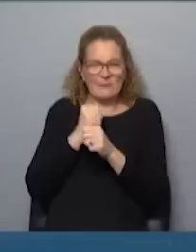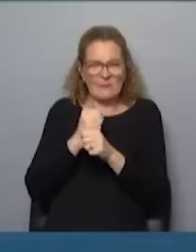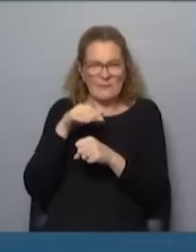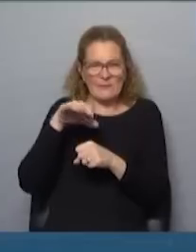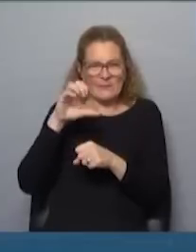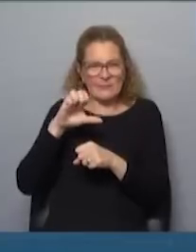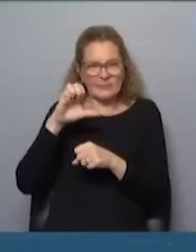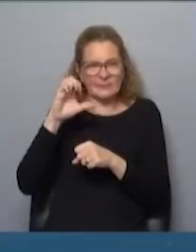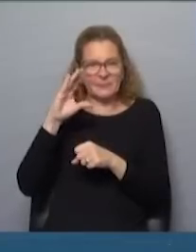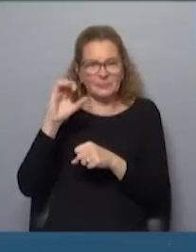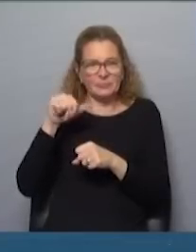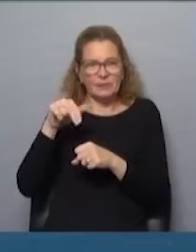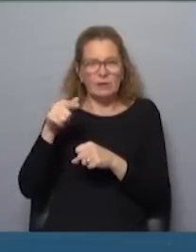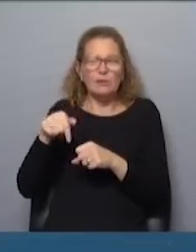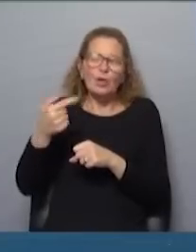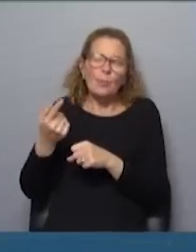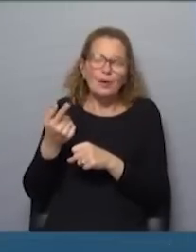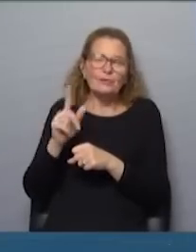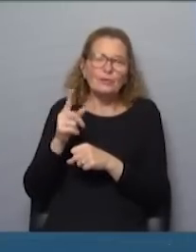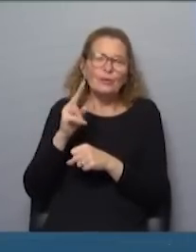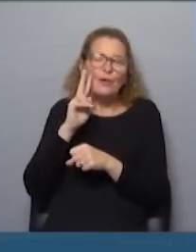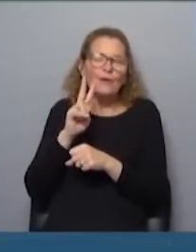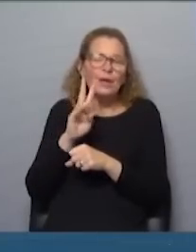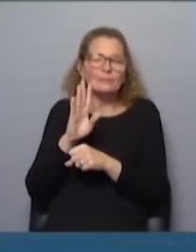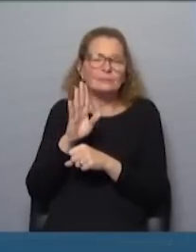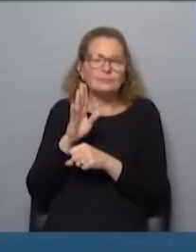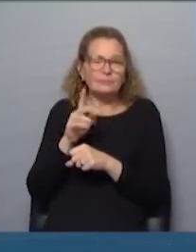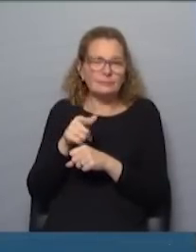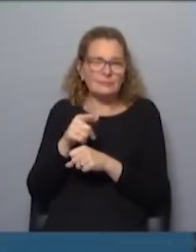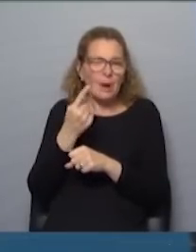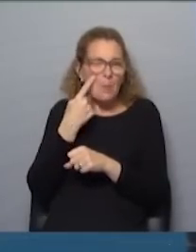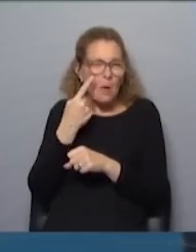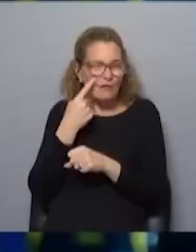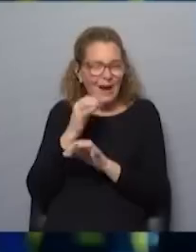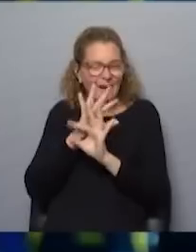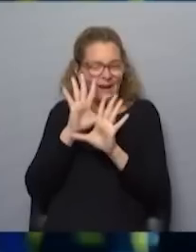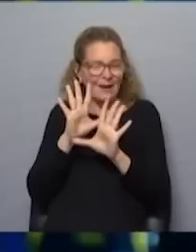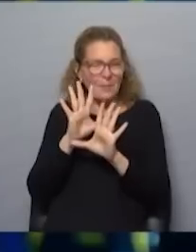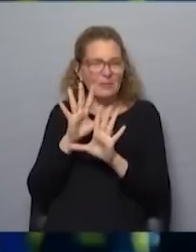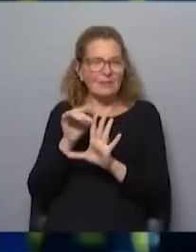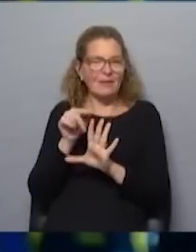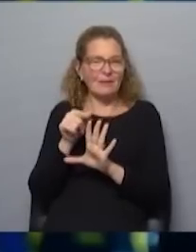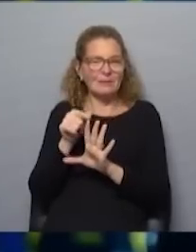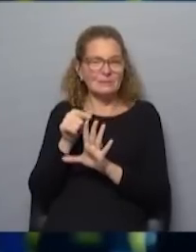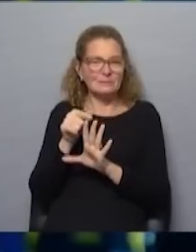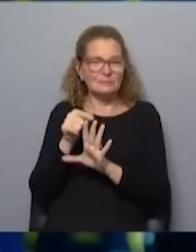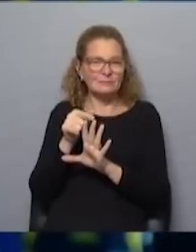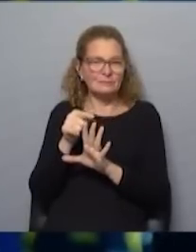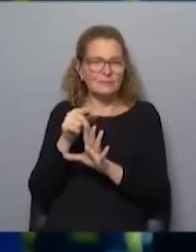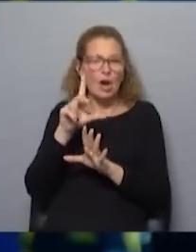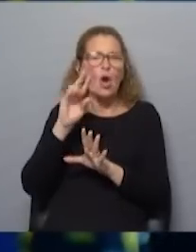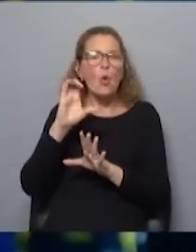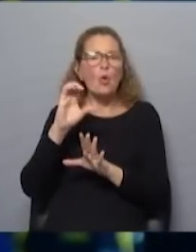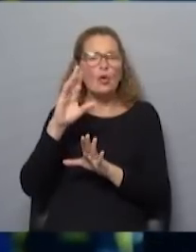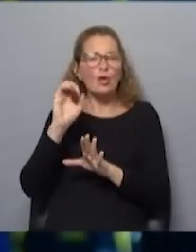pero ese es un argumento colateral que yo lo veo muy firme no tendrá que tendría que probar claramente el lucro cesante